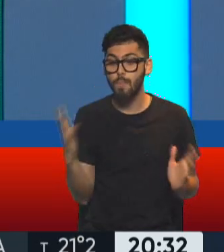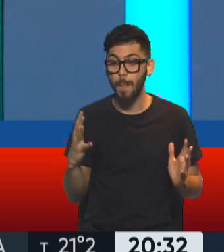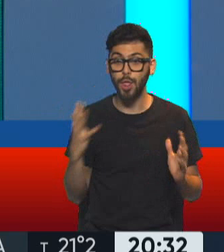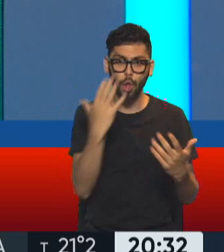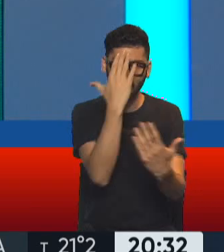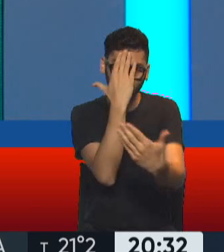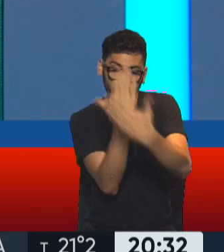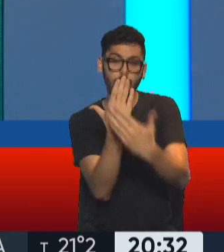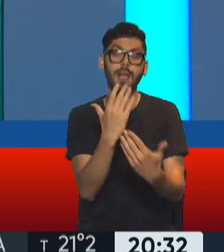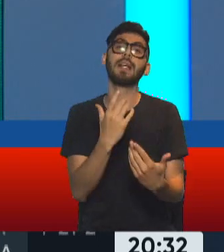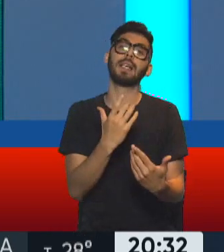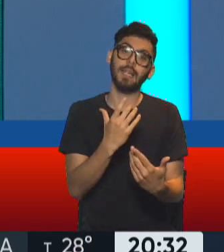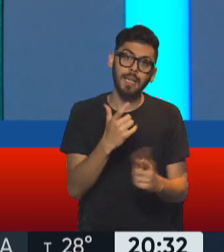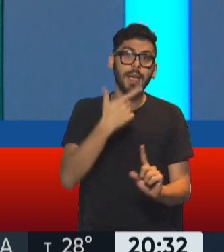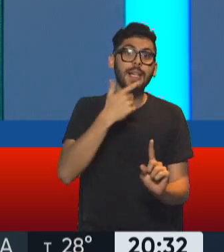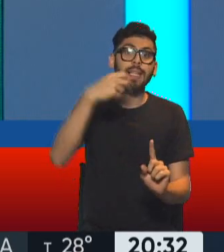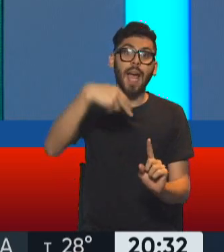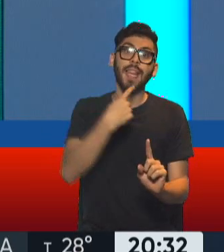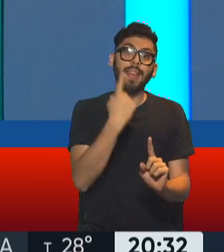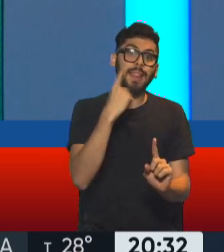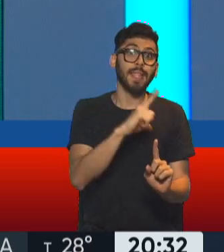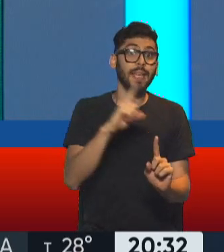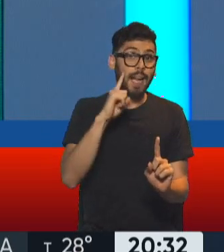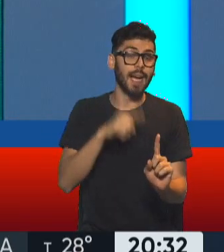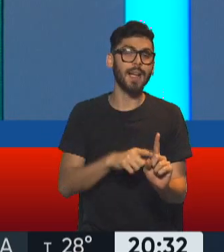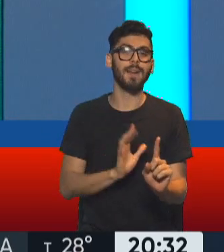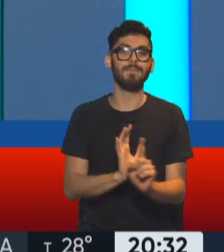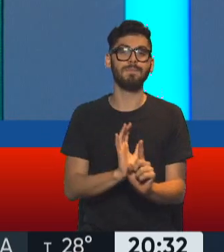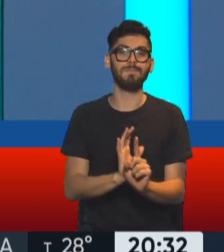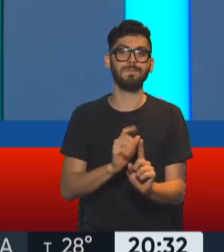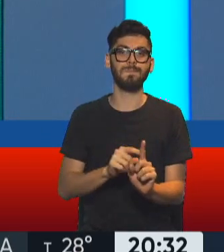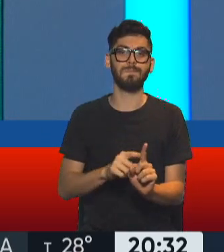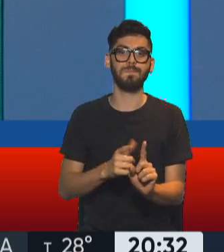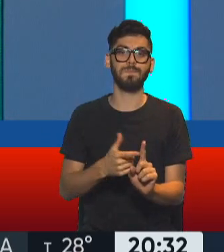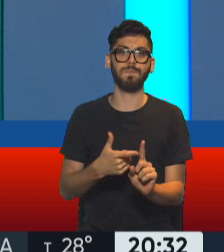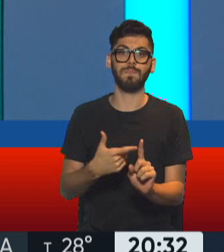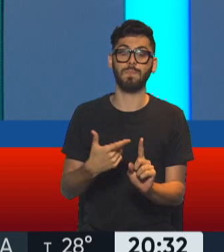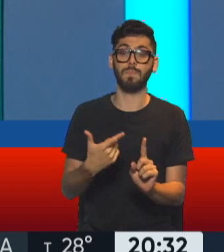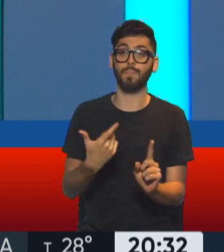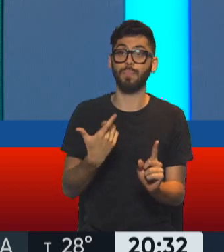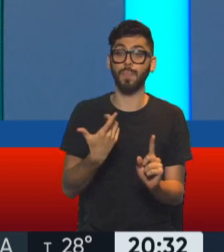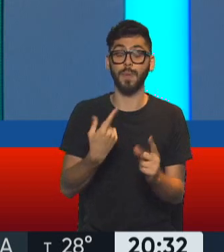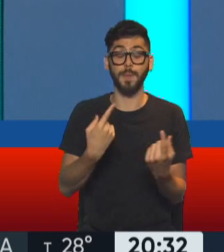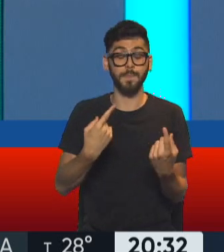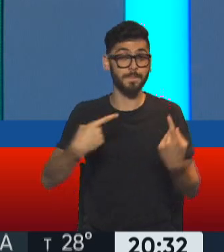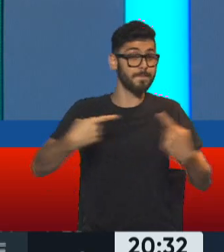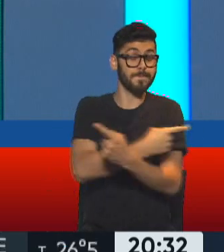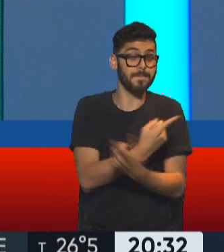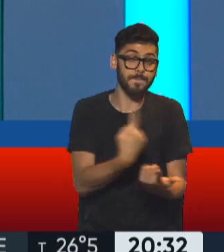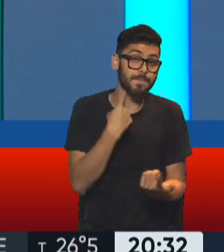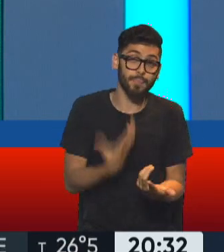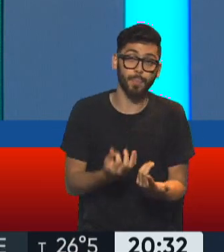cerca, Santilli claramente no podía escaparse a una inconsistencia profunda. No podés